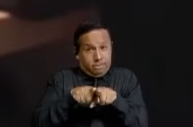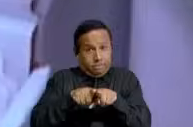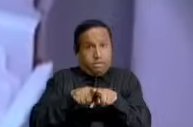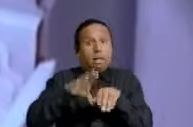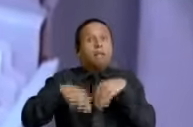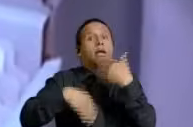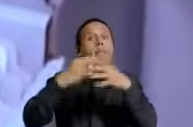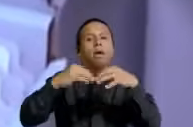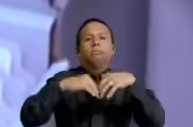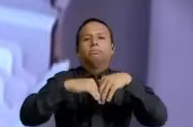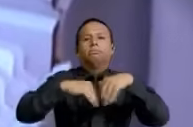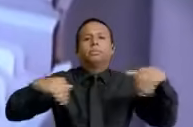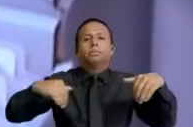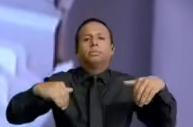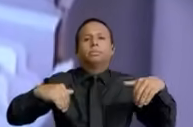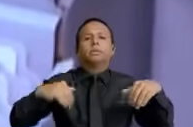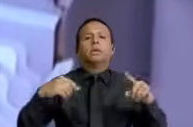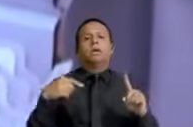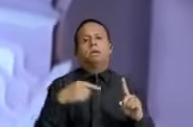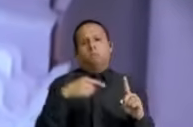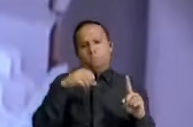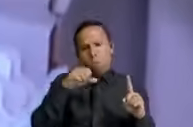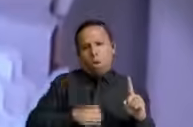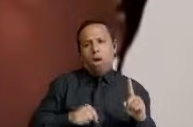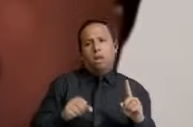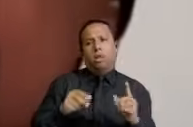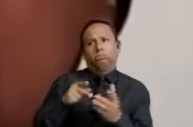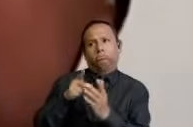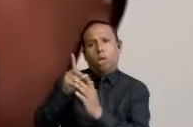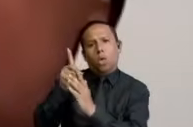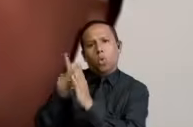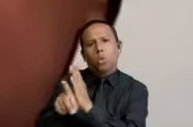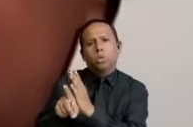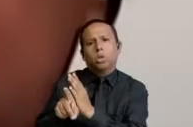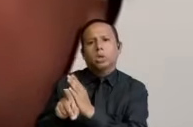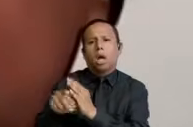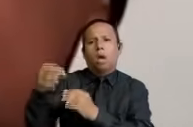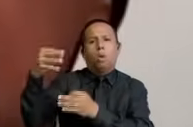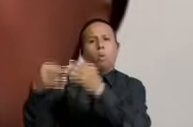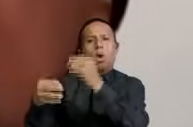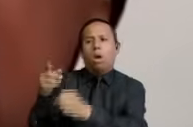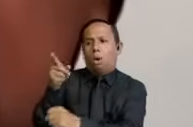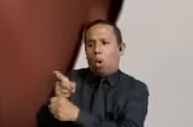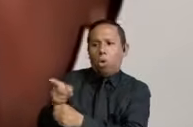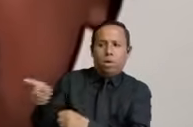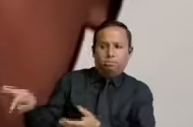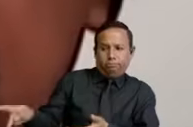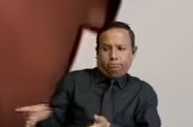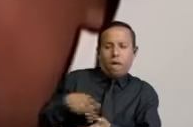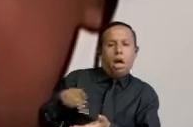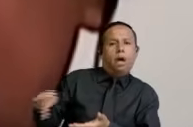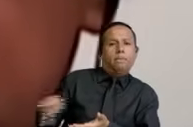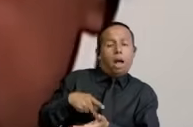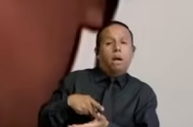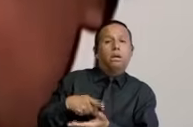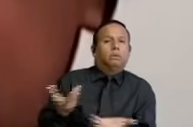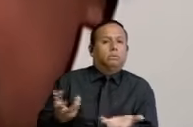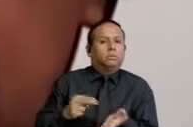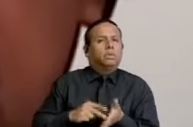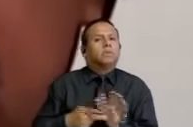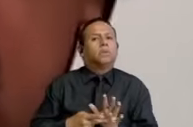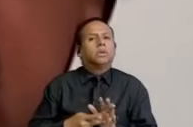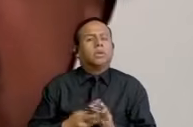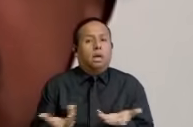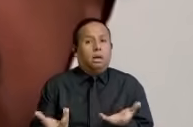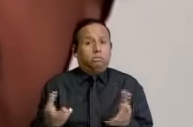separarse es el momento en que se solicite esta pensión es una separación que no no reviste la terminación del vínculo